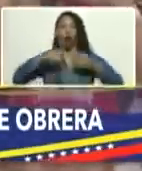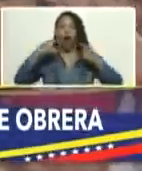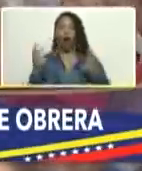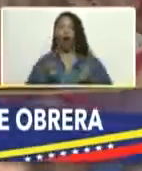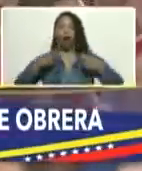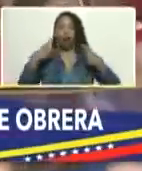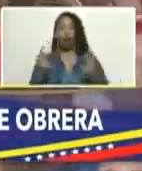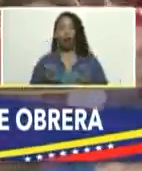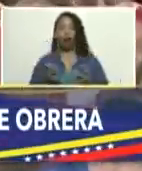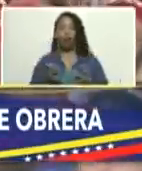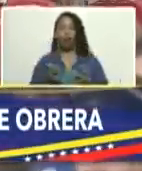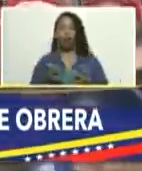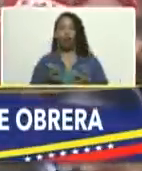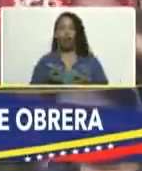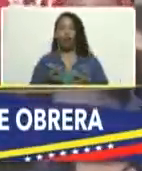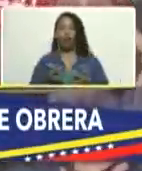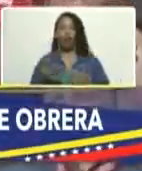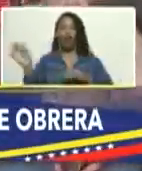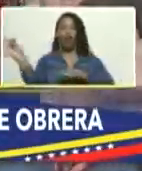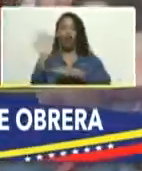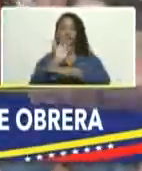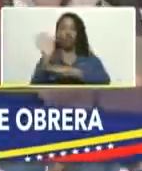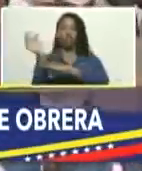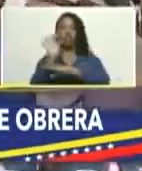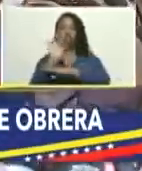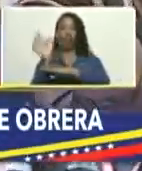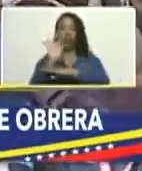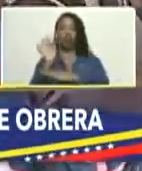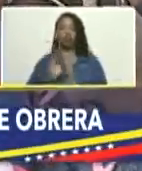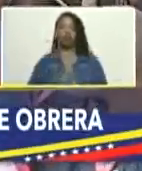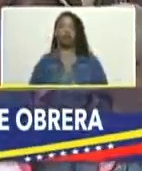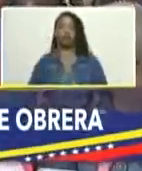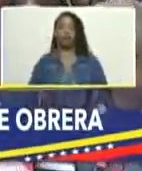activados, funcionando.